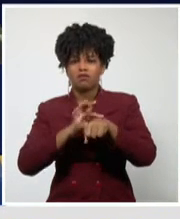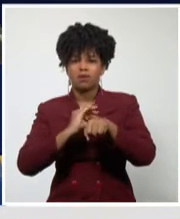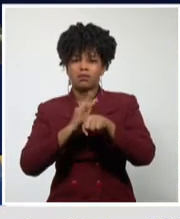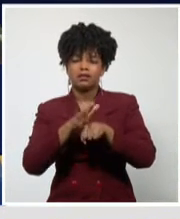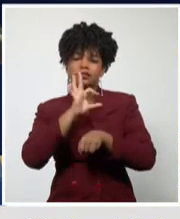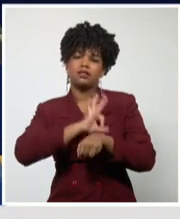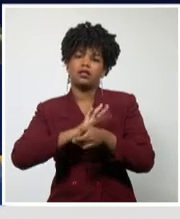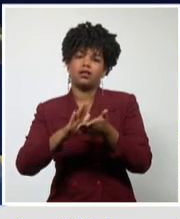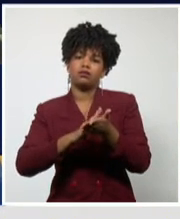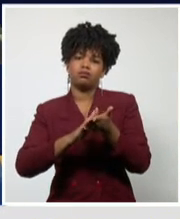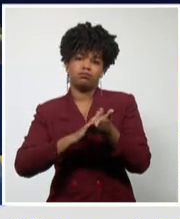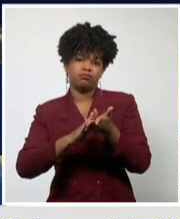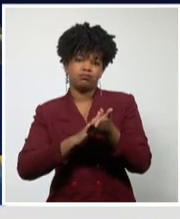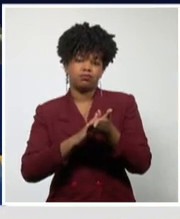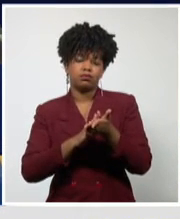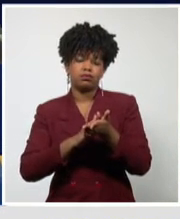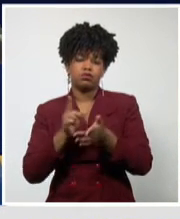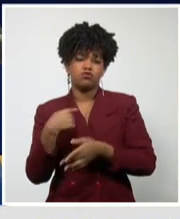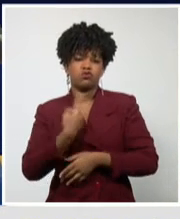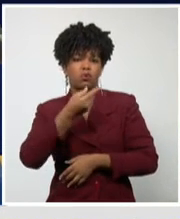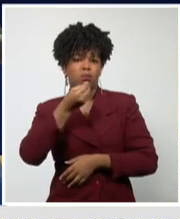asintomáticos, y poderlos